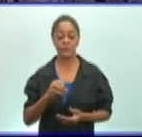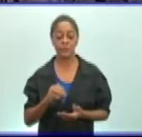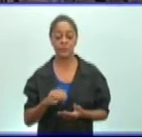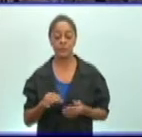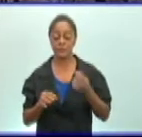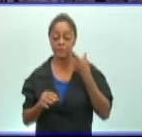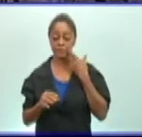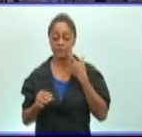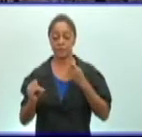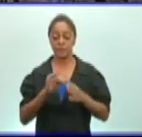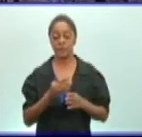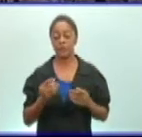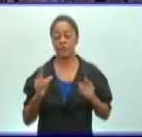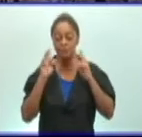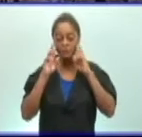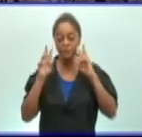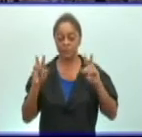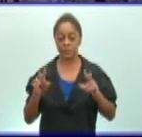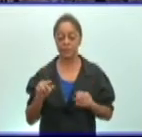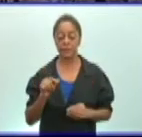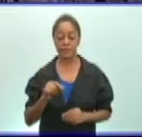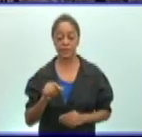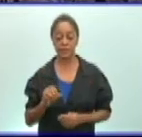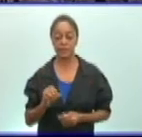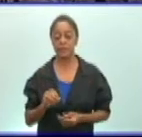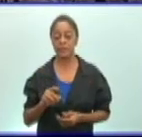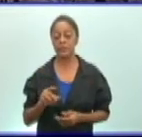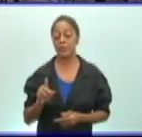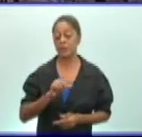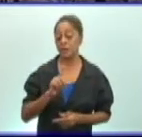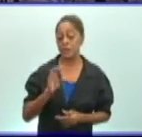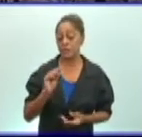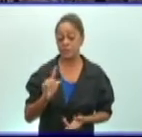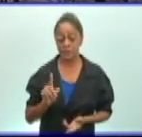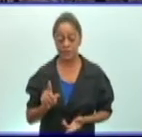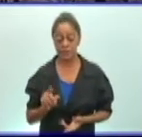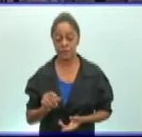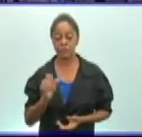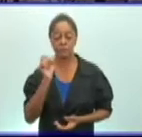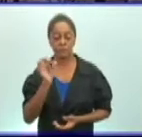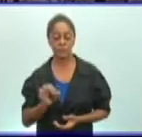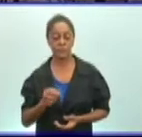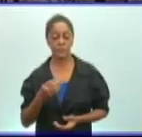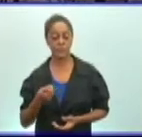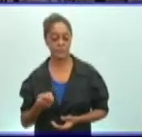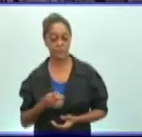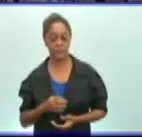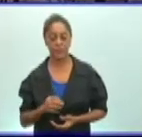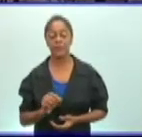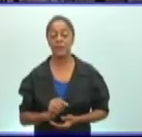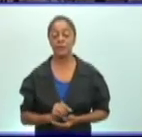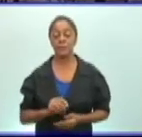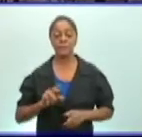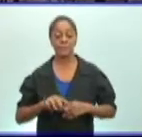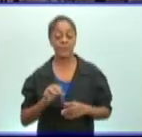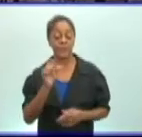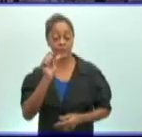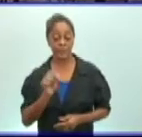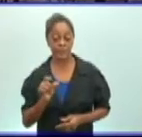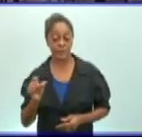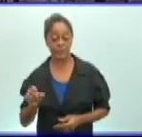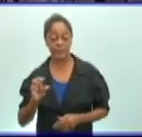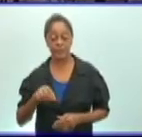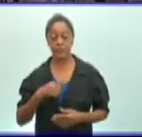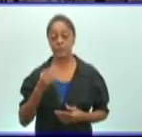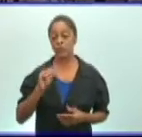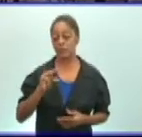manera de vida. Esta Grecia que nos ha legado incluso palabras como sincera, ¿sí? Para la palabra sincera, hoy hablamos